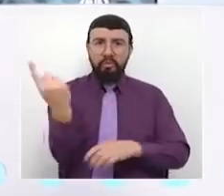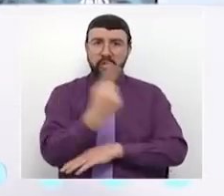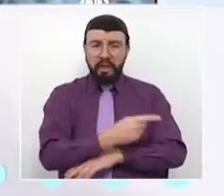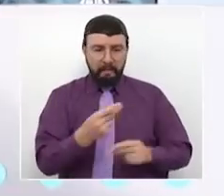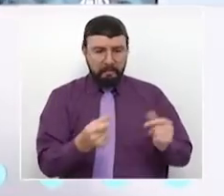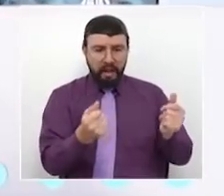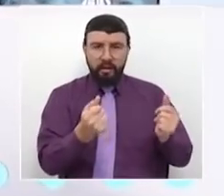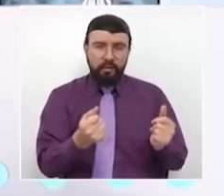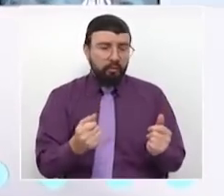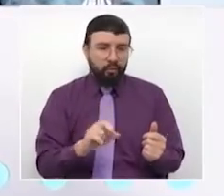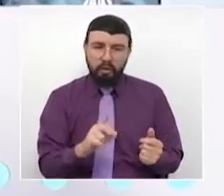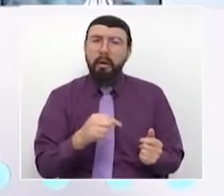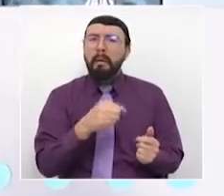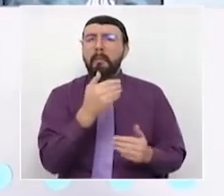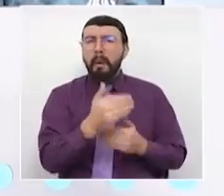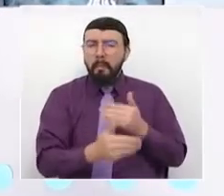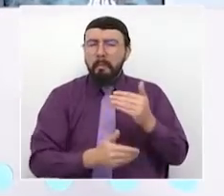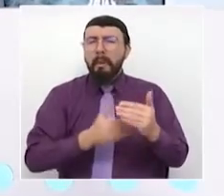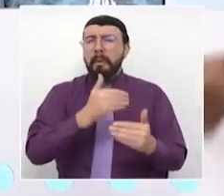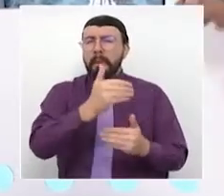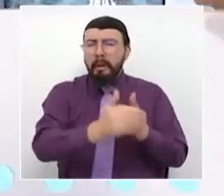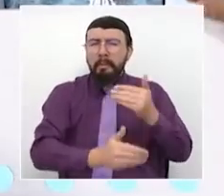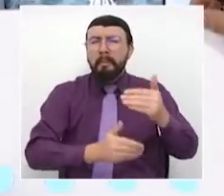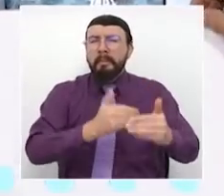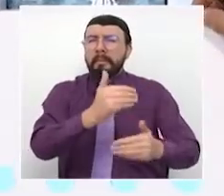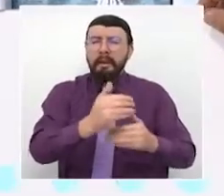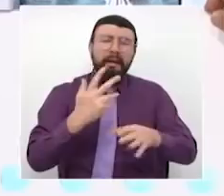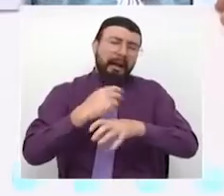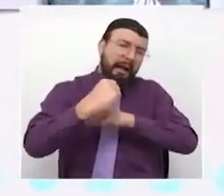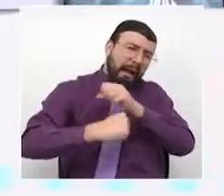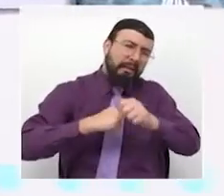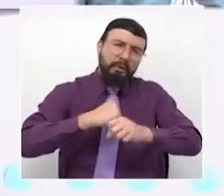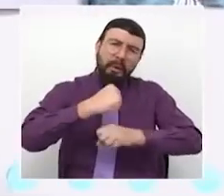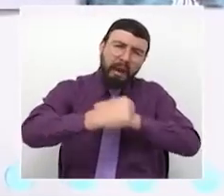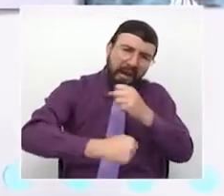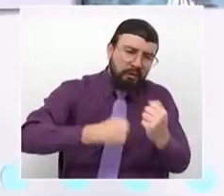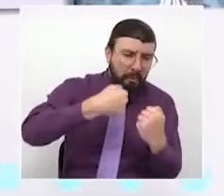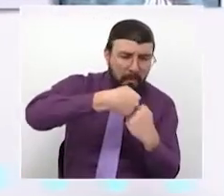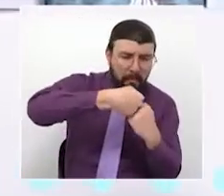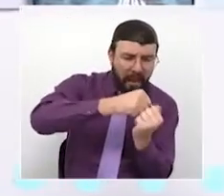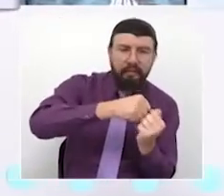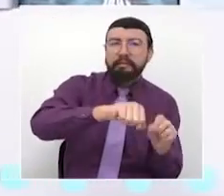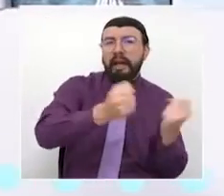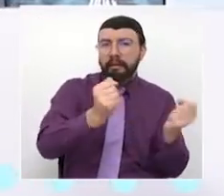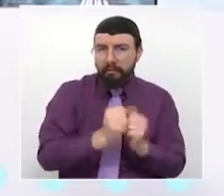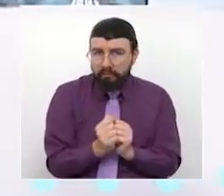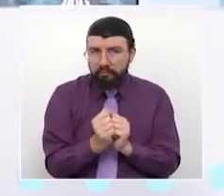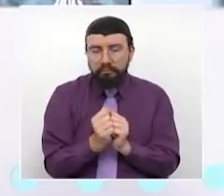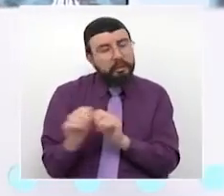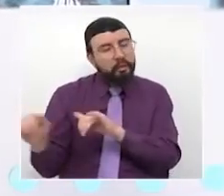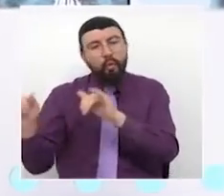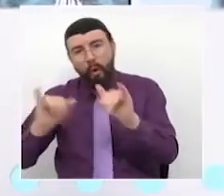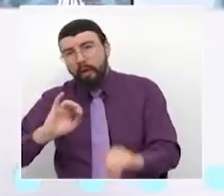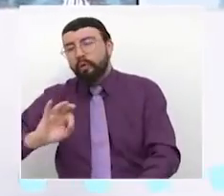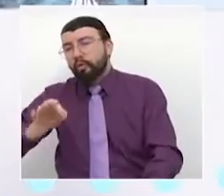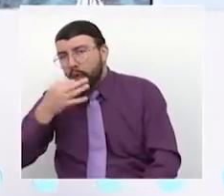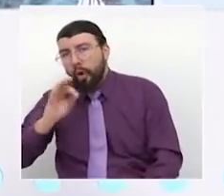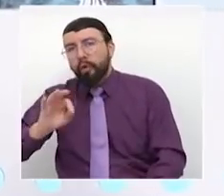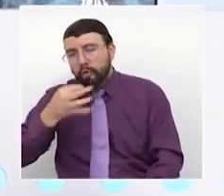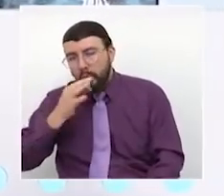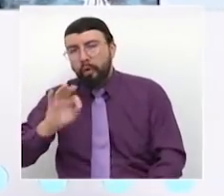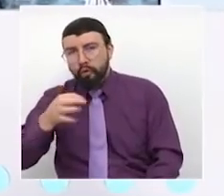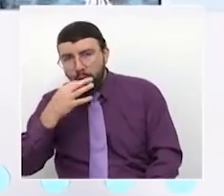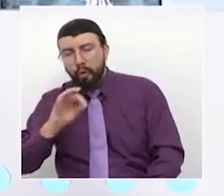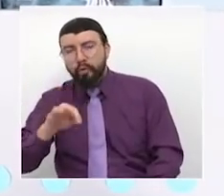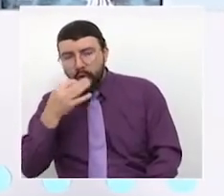es un proceso para llegar a la enfermedad. Y así es el proceso de regresar de la enfermedad. Entonces se necesitan ciertos